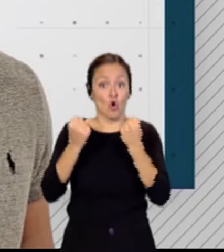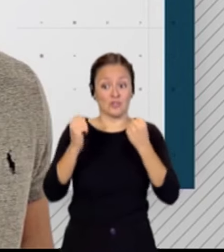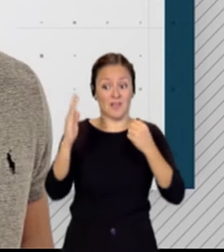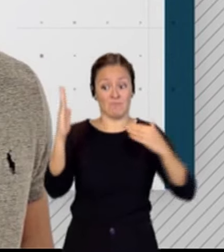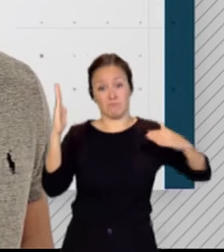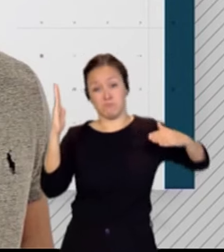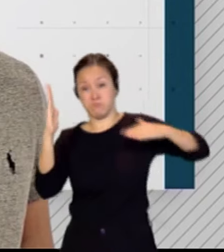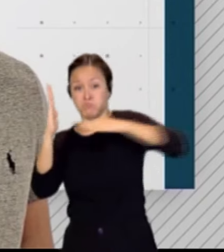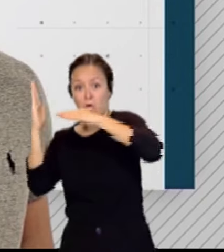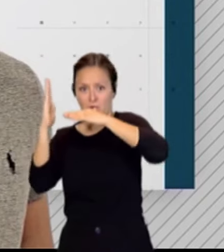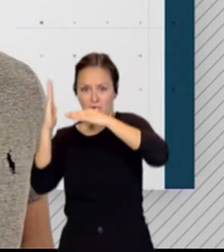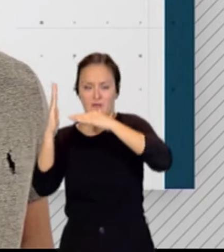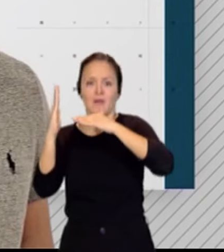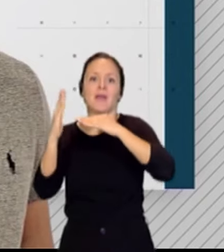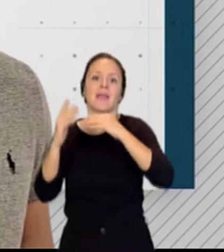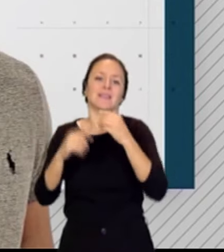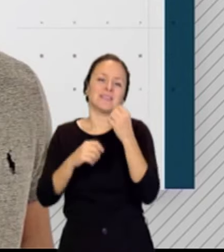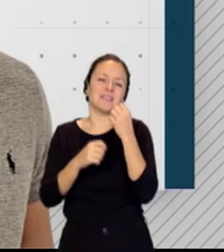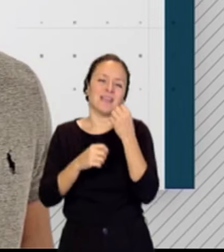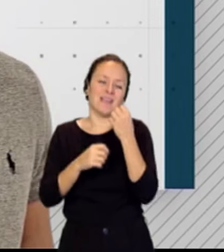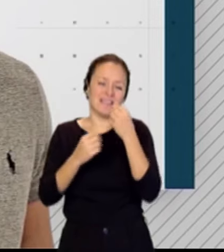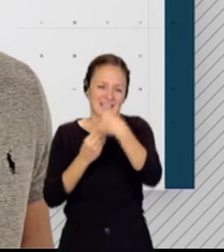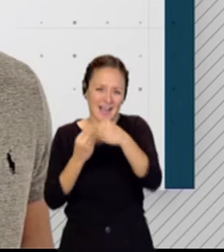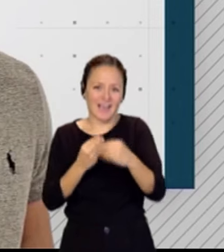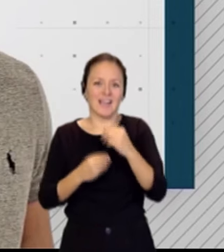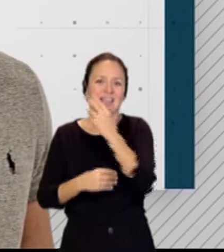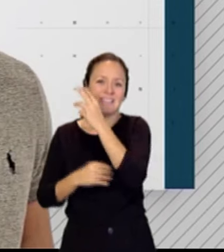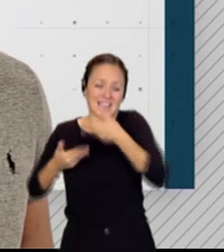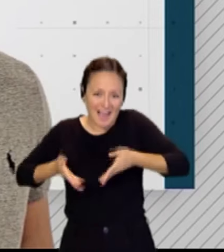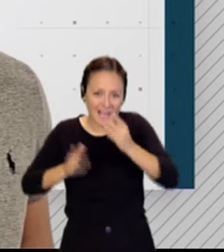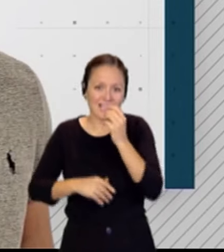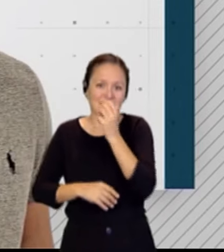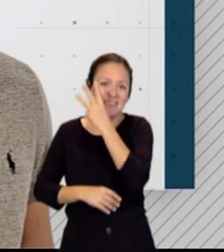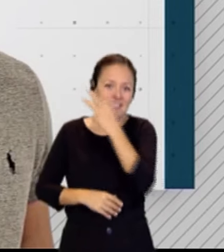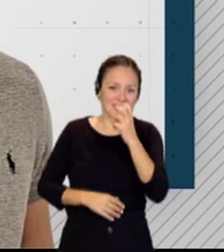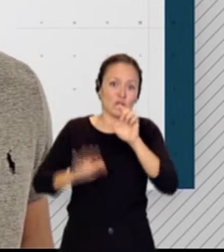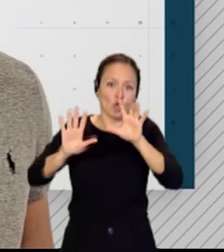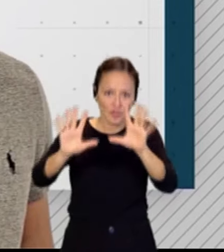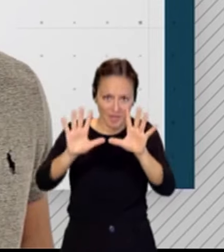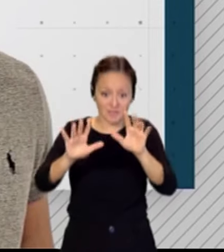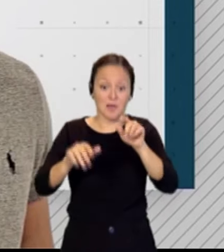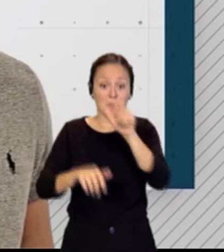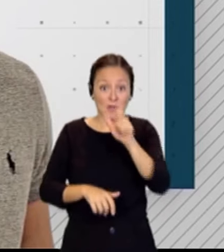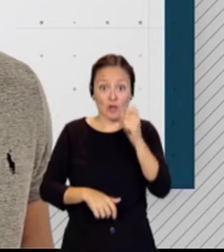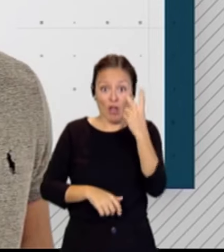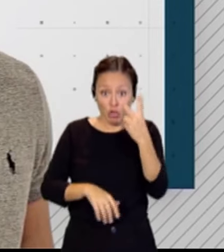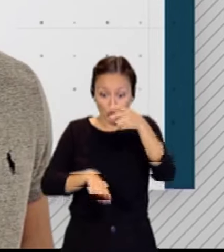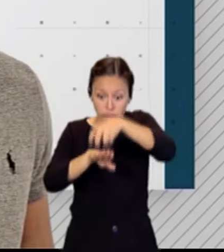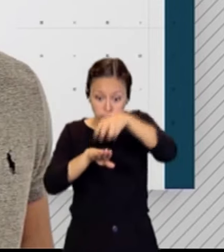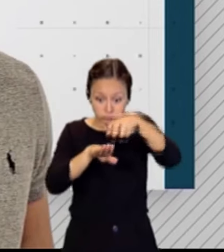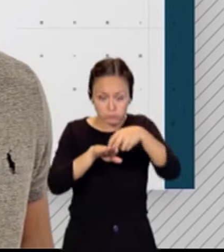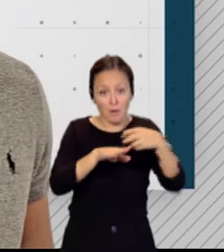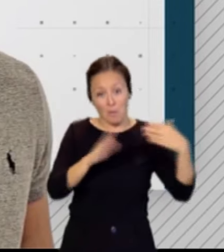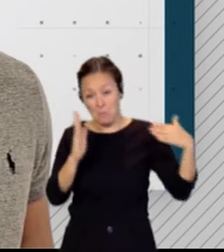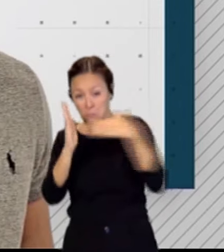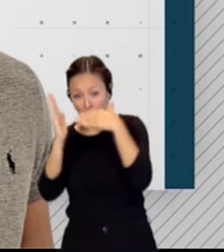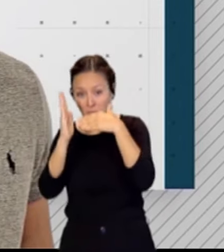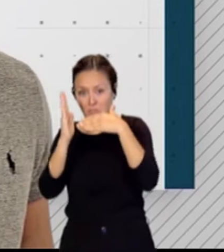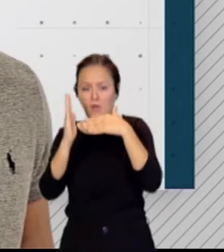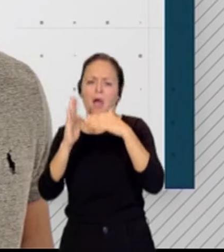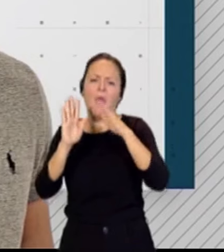310 que conecta tafira con alrich en Las Palmas de Gran canaria sus dos ocupantes resultaron heridos de carácter